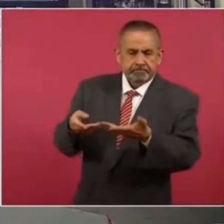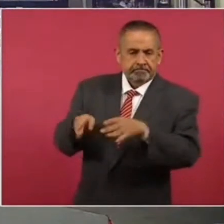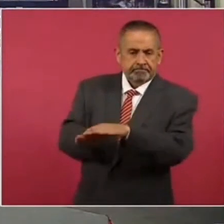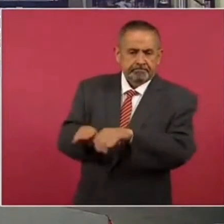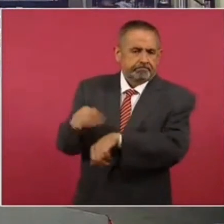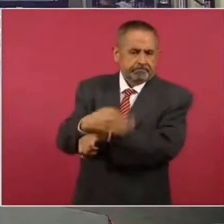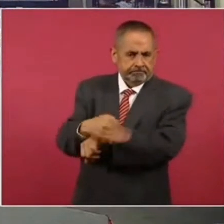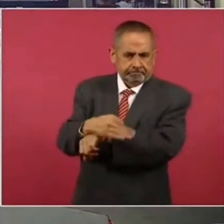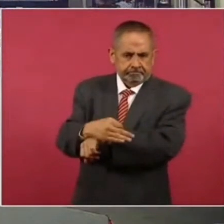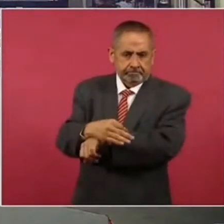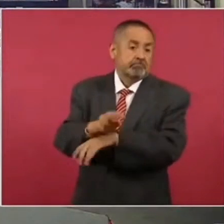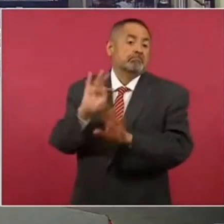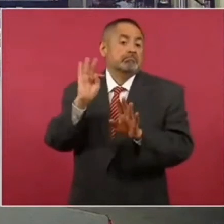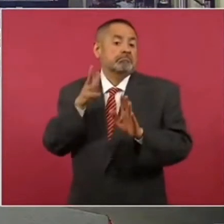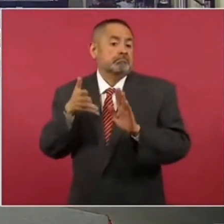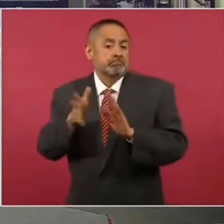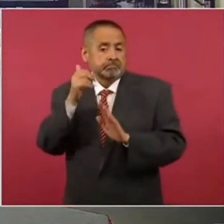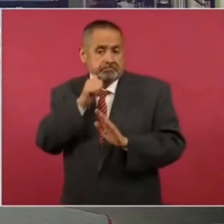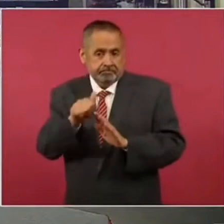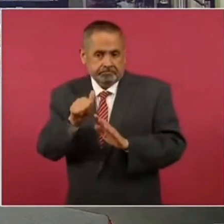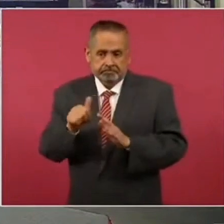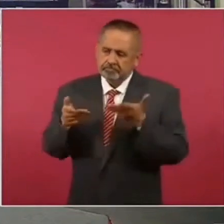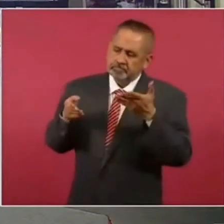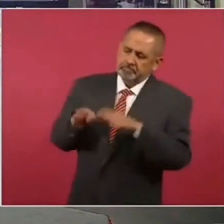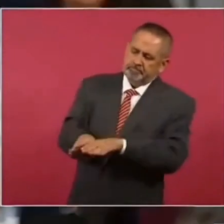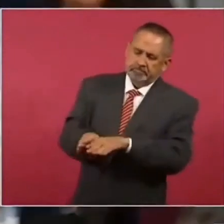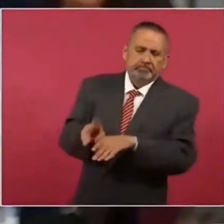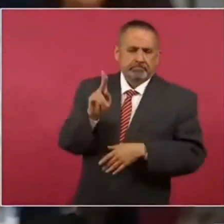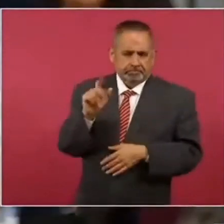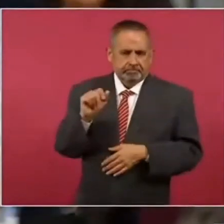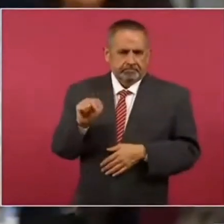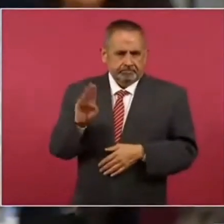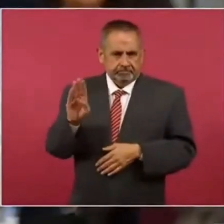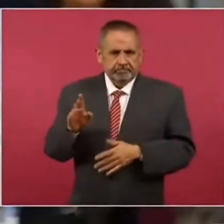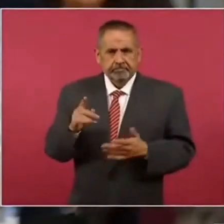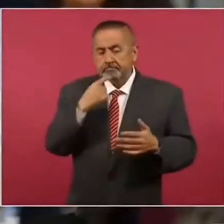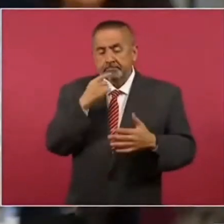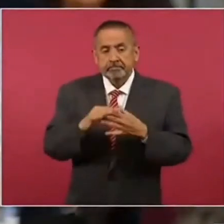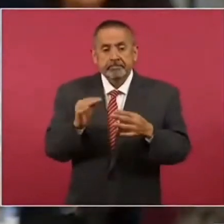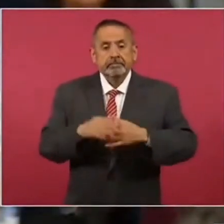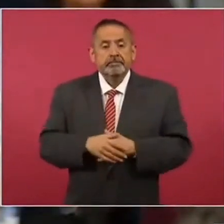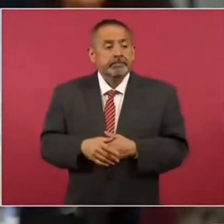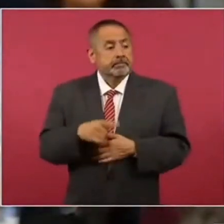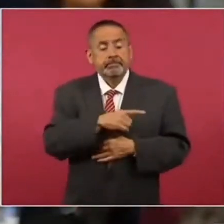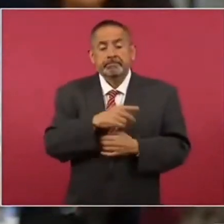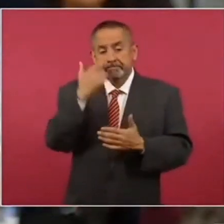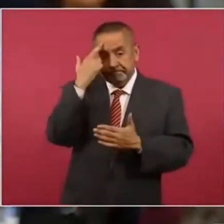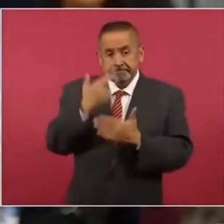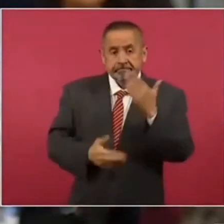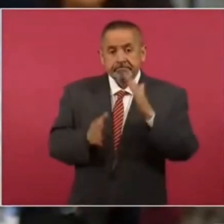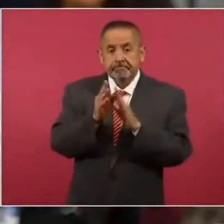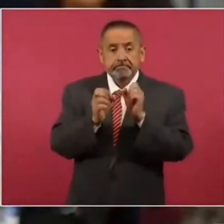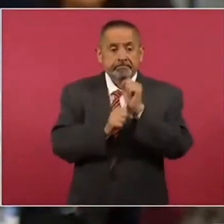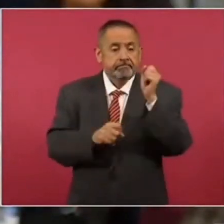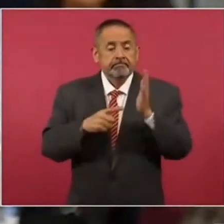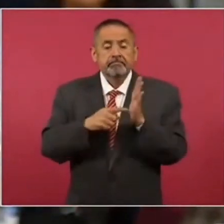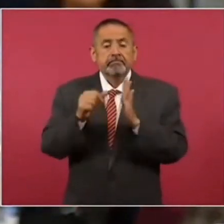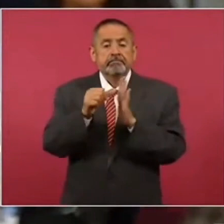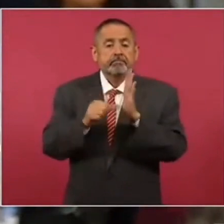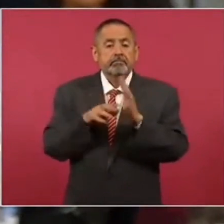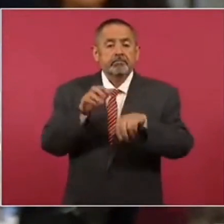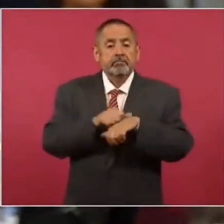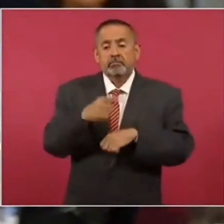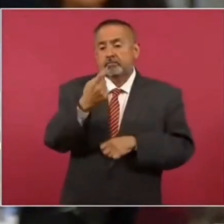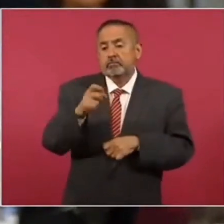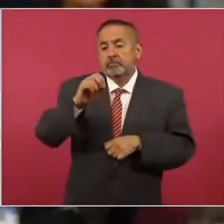quizá ya para siempre este plan B, pues decir primero que está violando la propia Constitución, porque el artículo